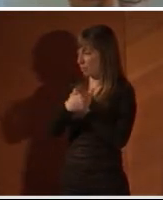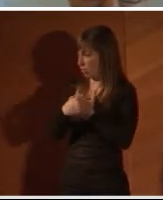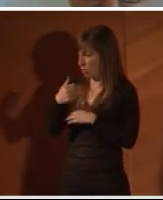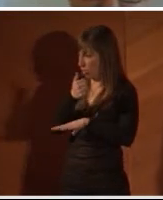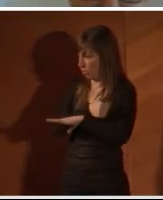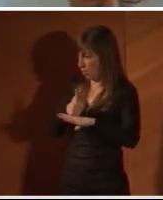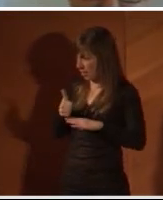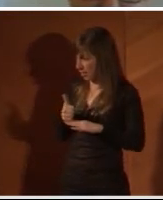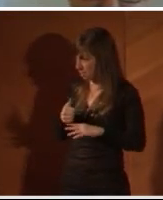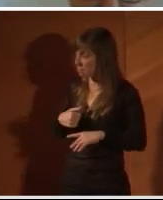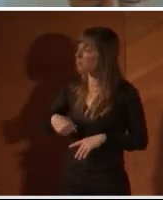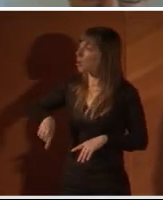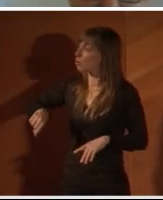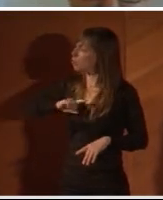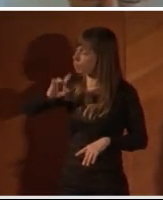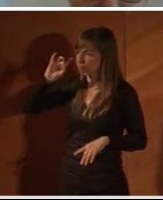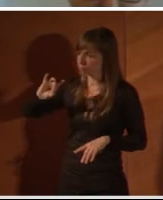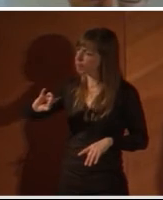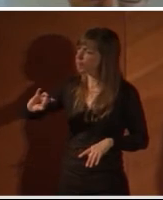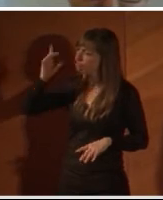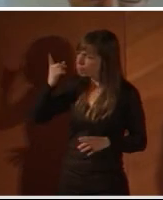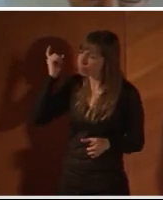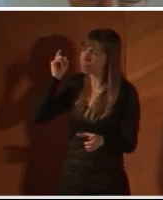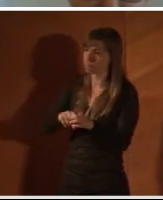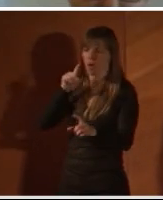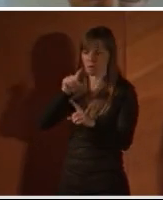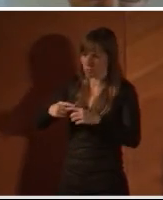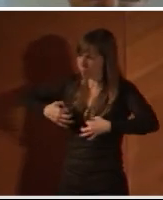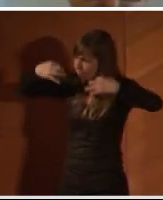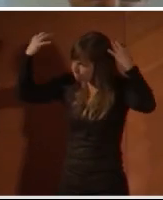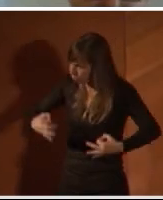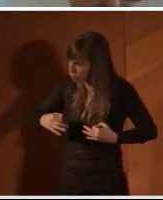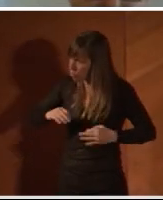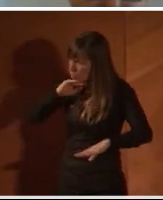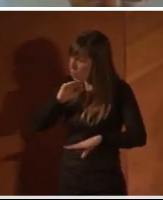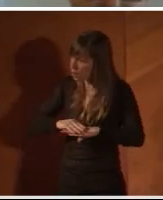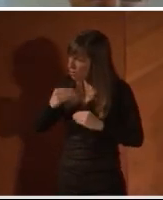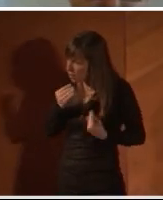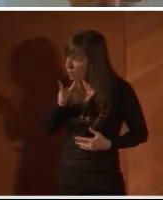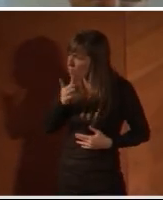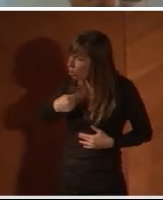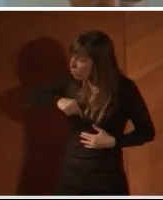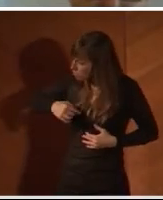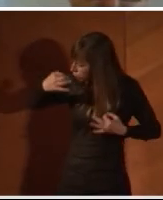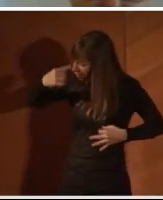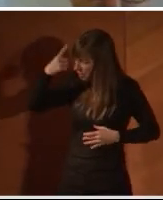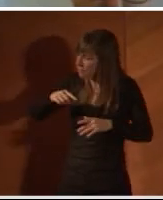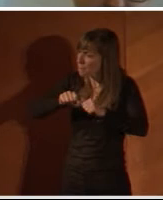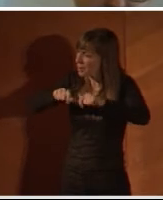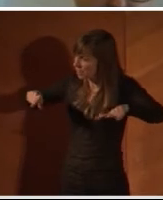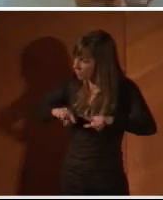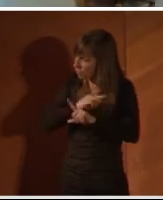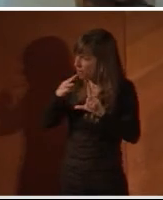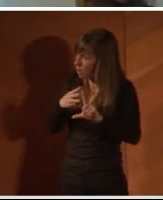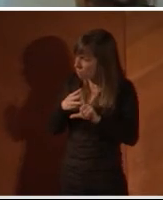hemos propuesto impulsar la participación real y efectiva en la ciudad de Toledo. Estamos convencidos de que esta plataforma será la pieza